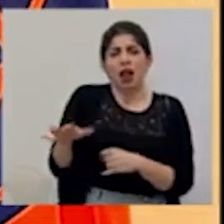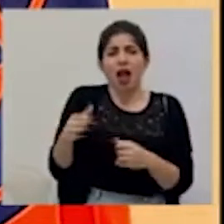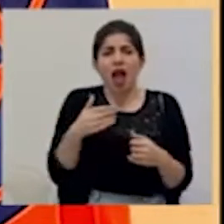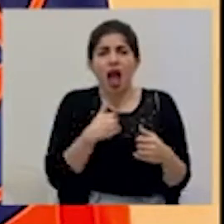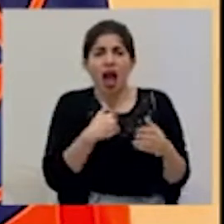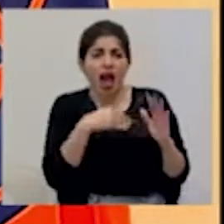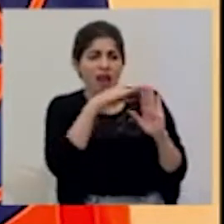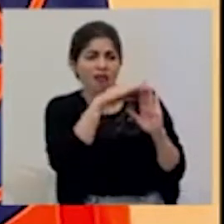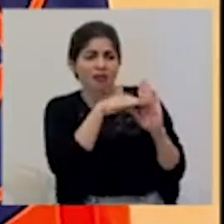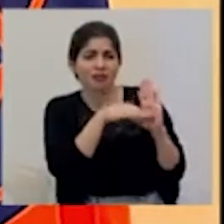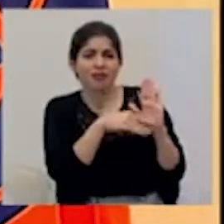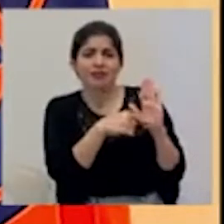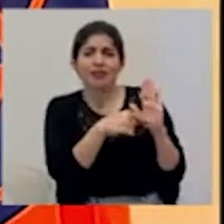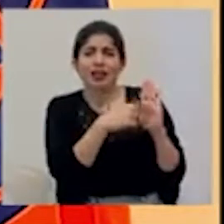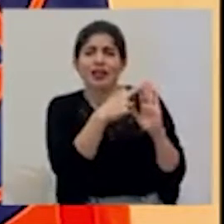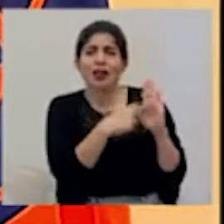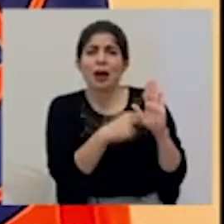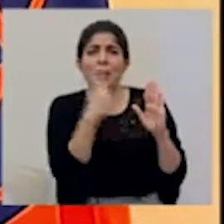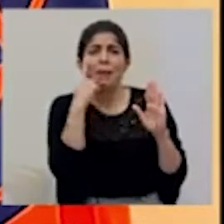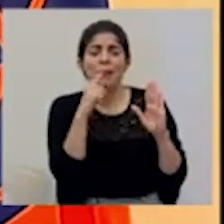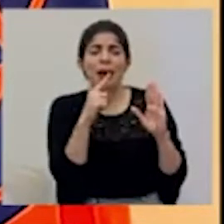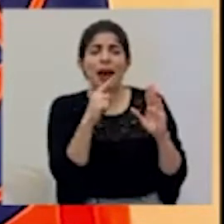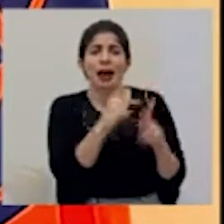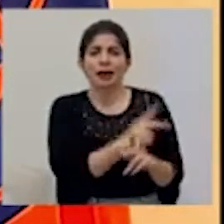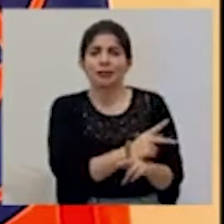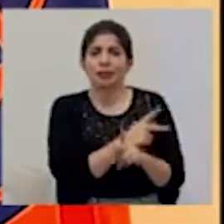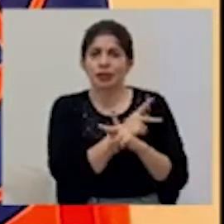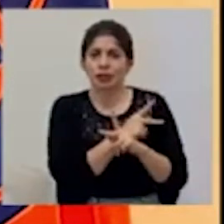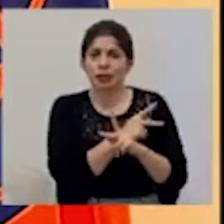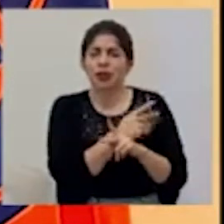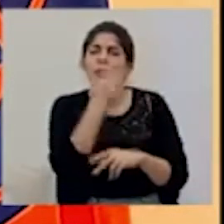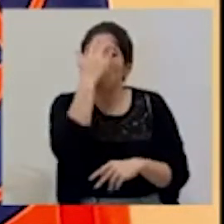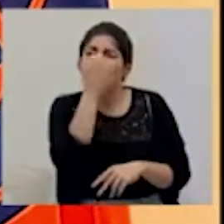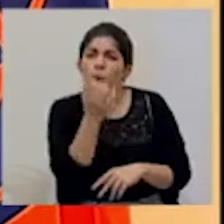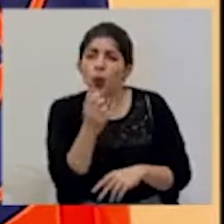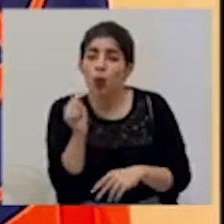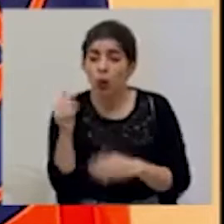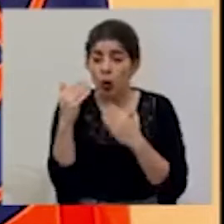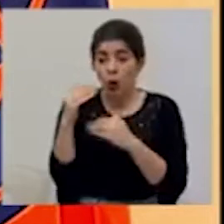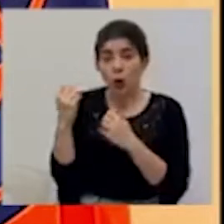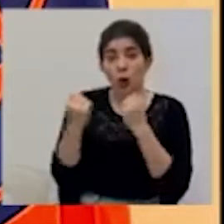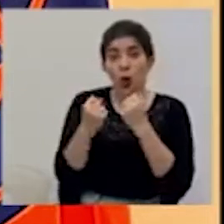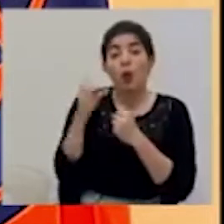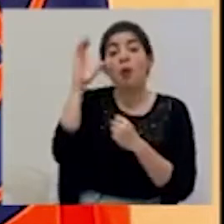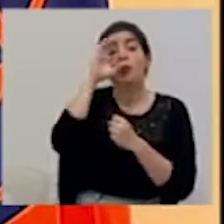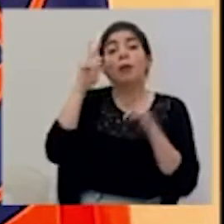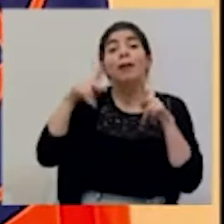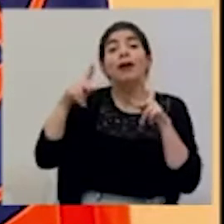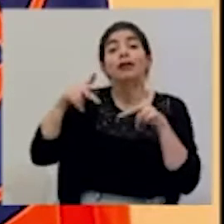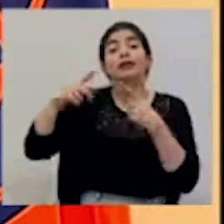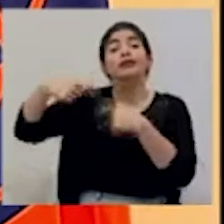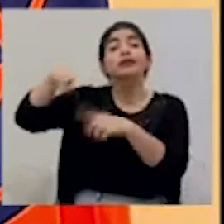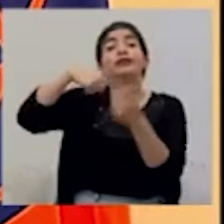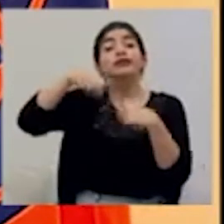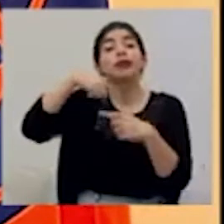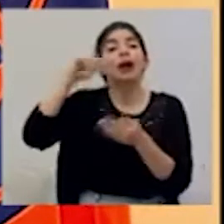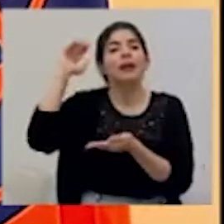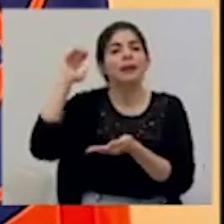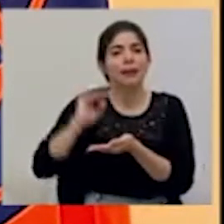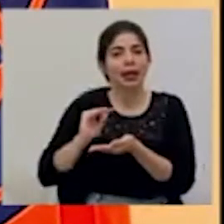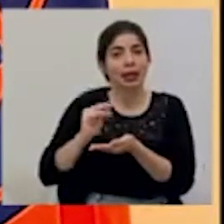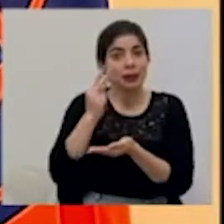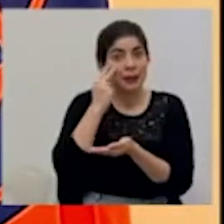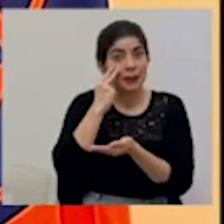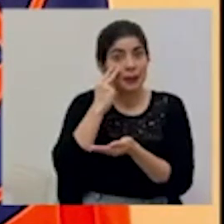de contención, porque lo que busca es reducir la movilidad. Y veamos que en este momento la